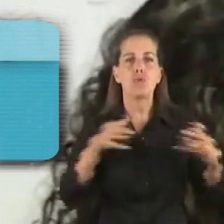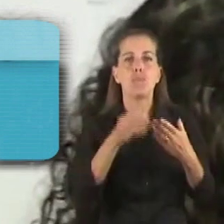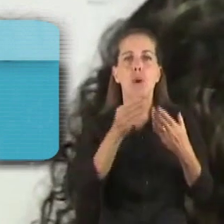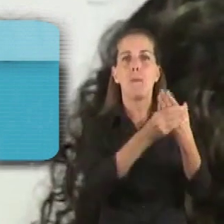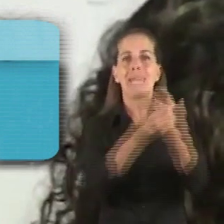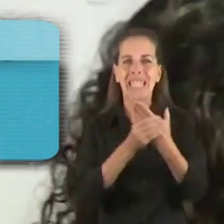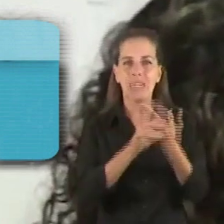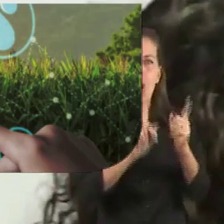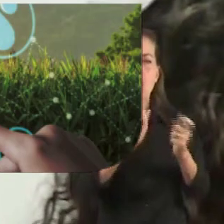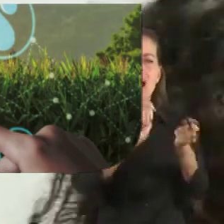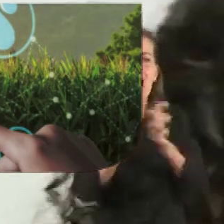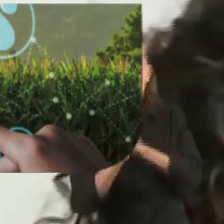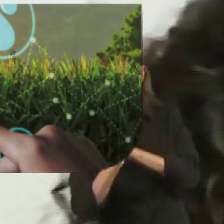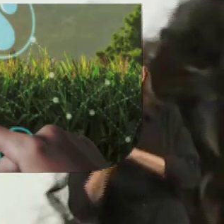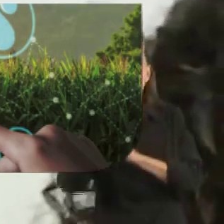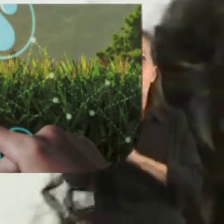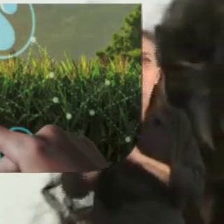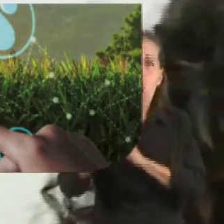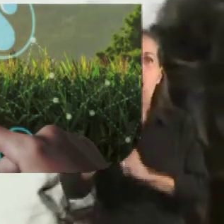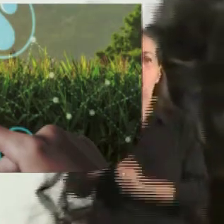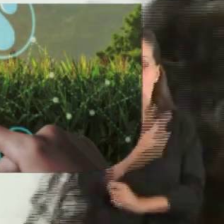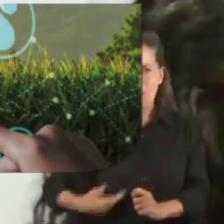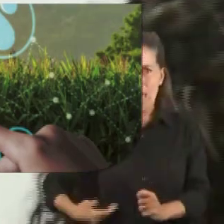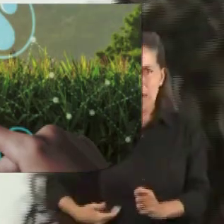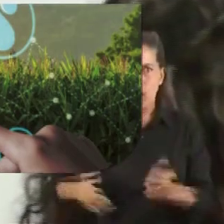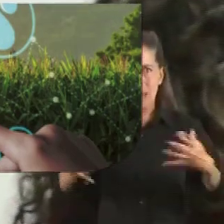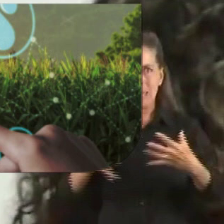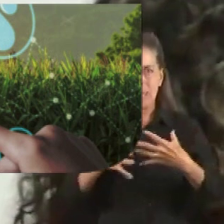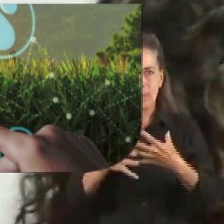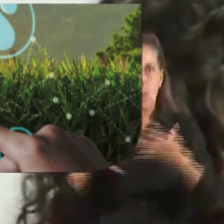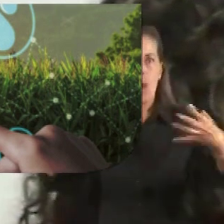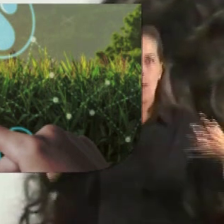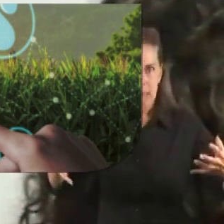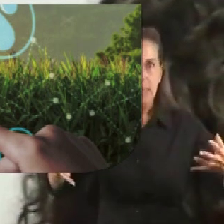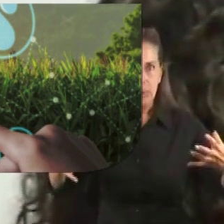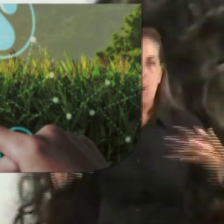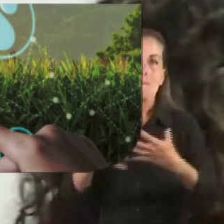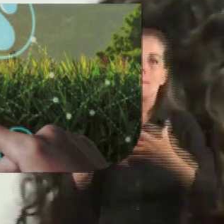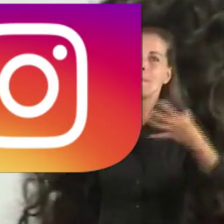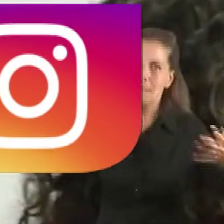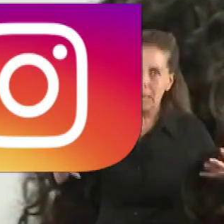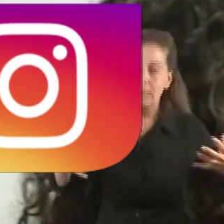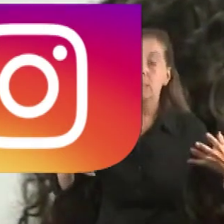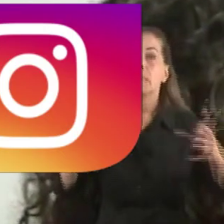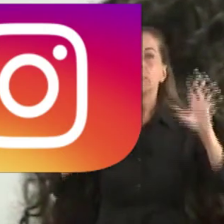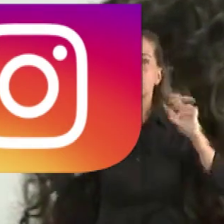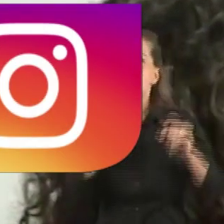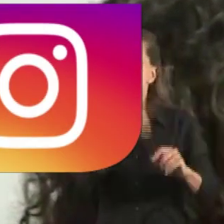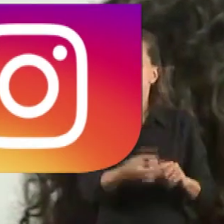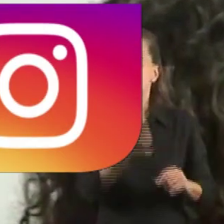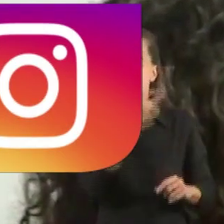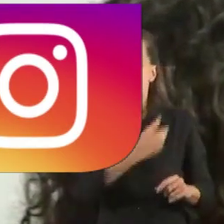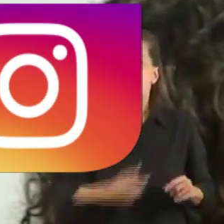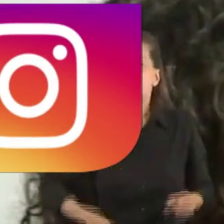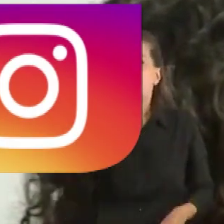a que sea un gobierno de coalición más abierto a lo que ya es, porque hay dirigentes del PRO. Pero el gobierno analiza que